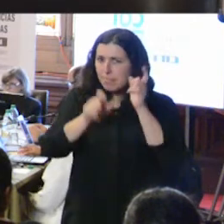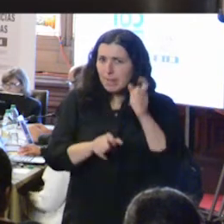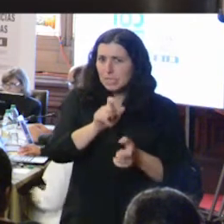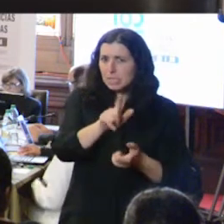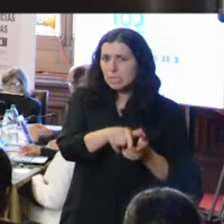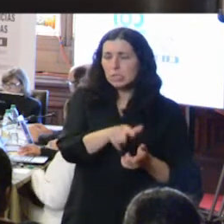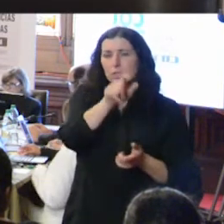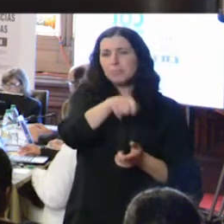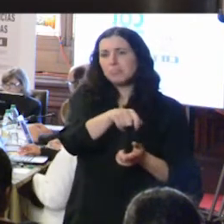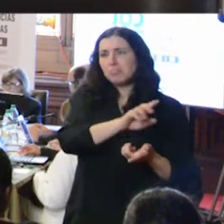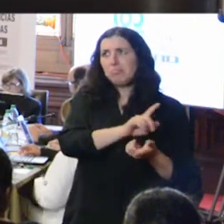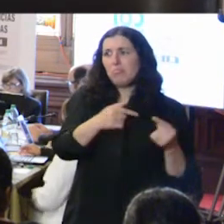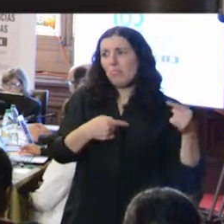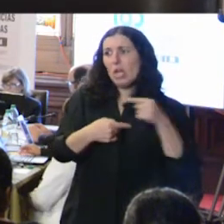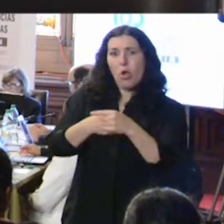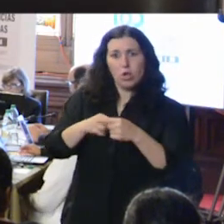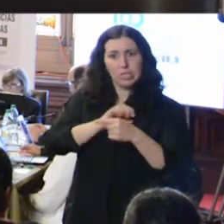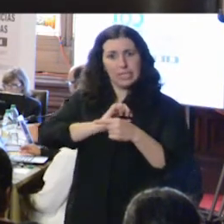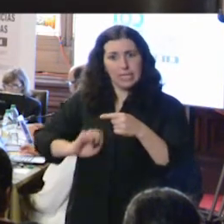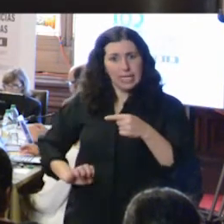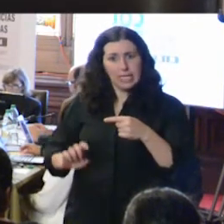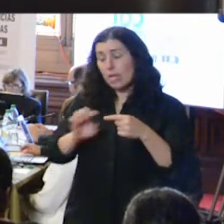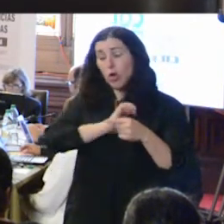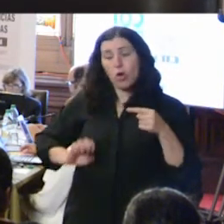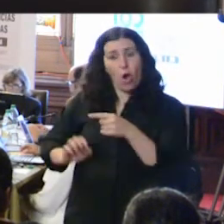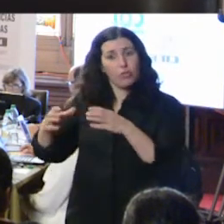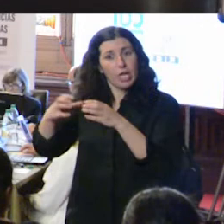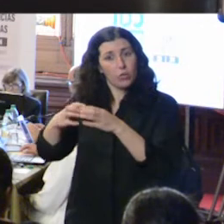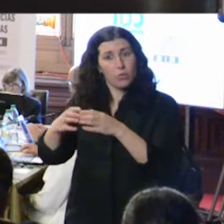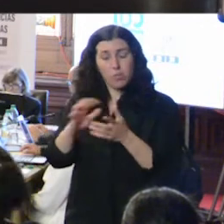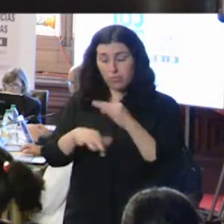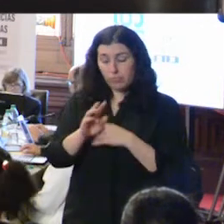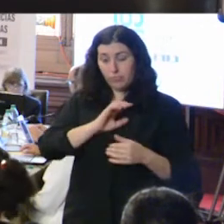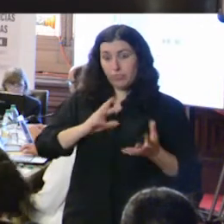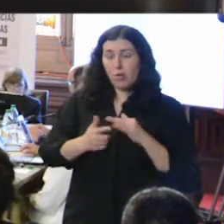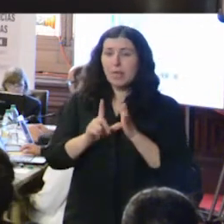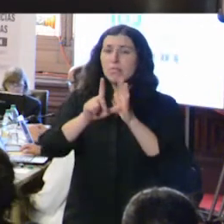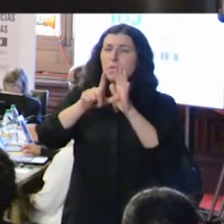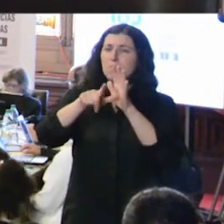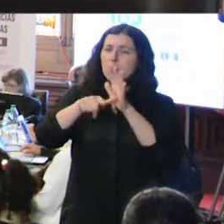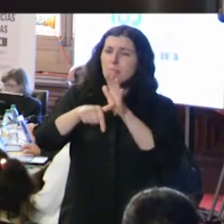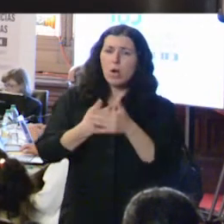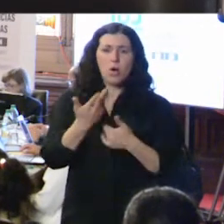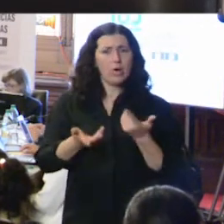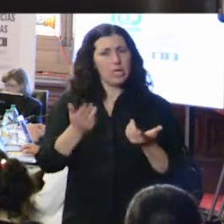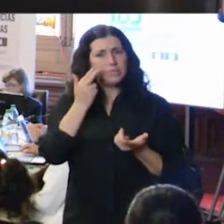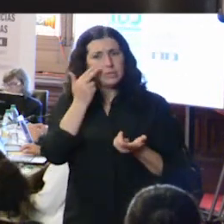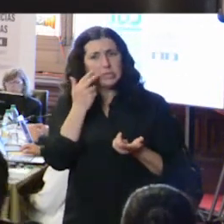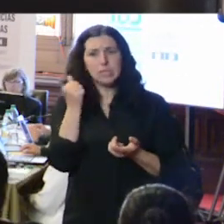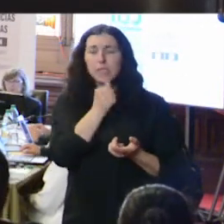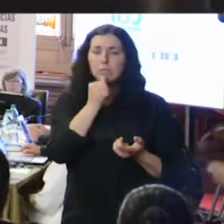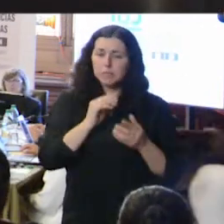que judicializan a defensoras y defensores de derechos humanos, y por la otra, la mora, en que también